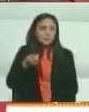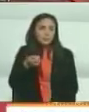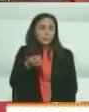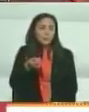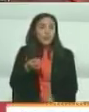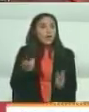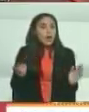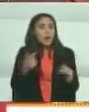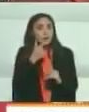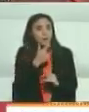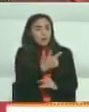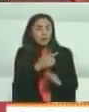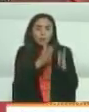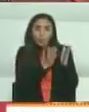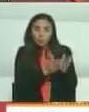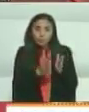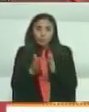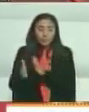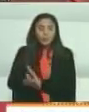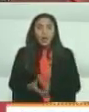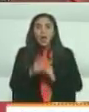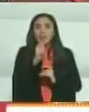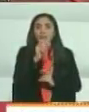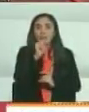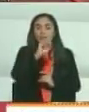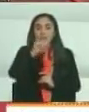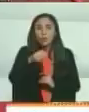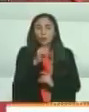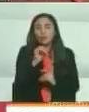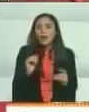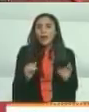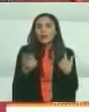la instrucción del TCJ en el exilio.